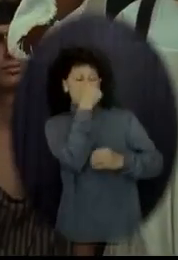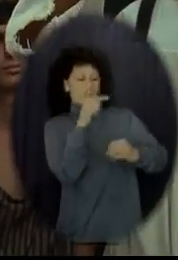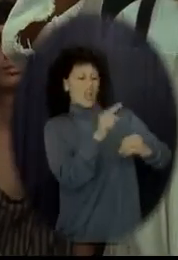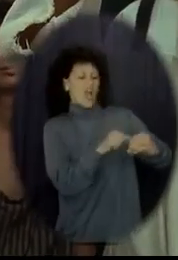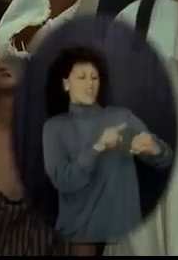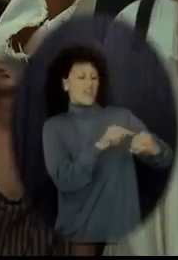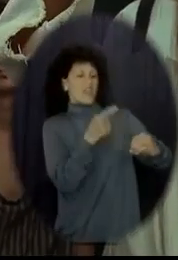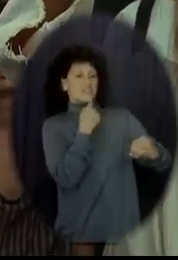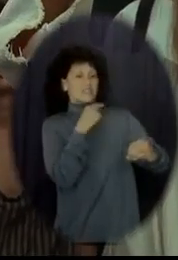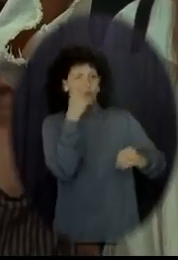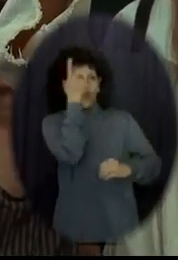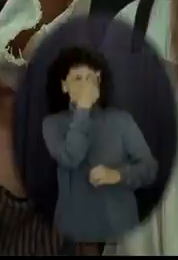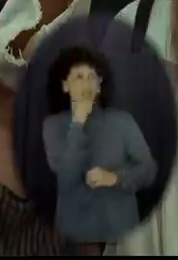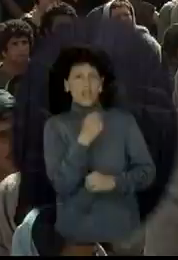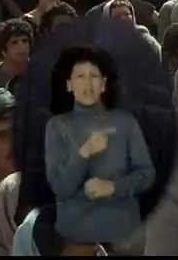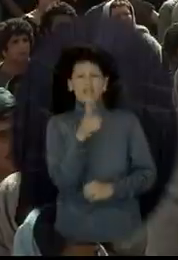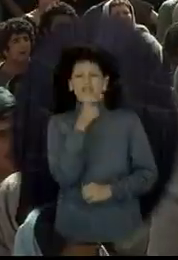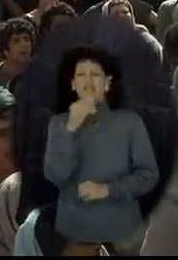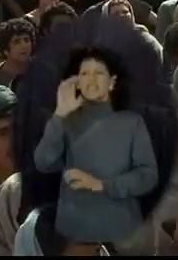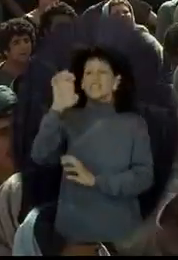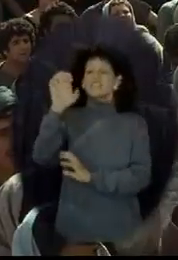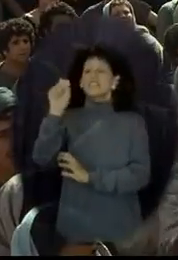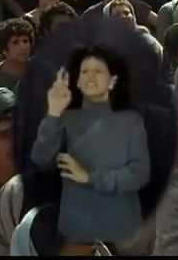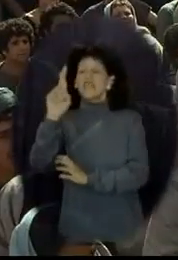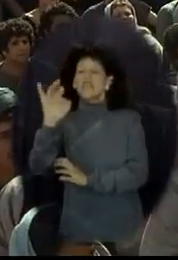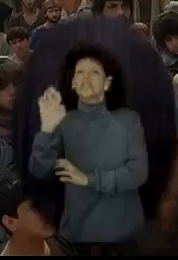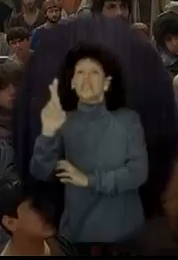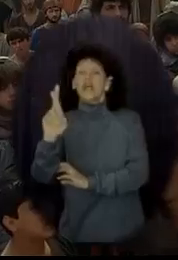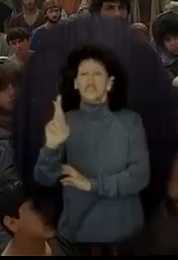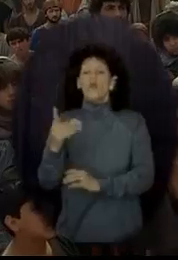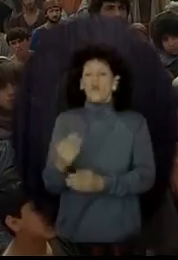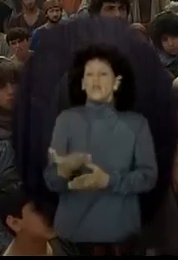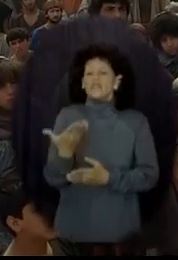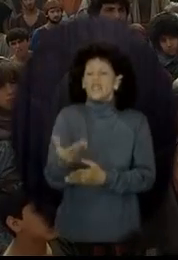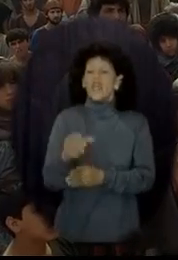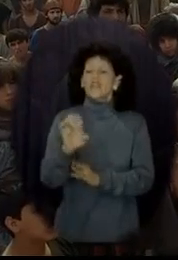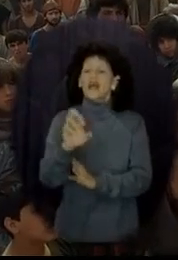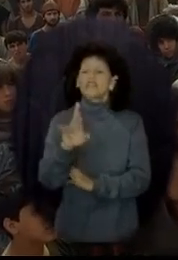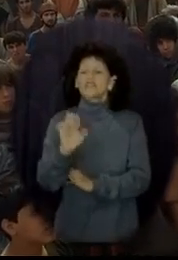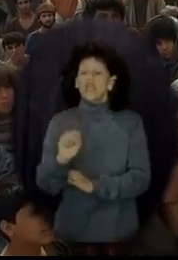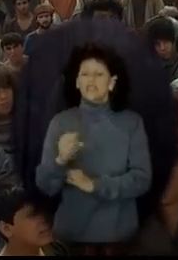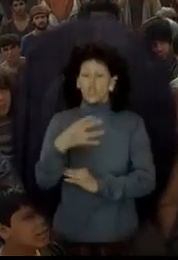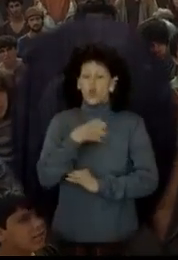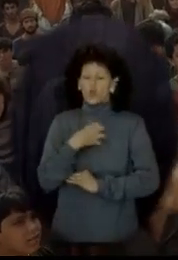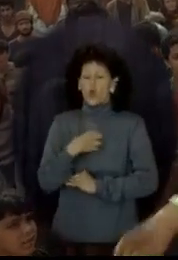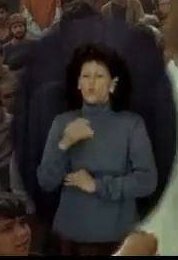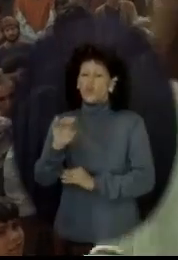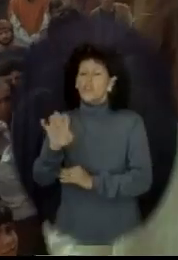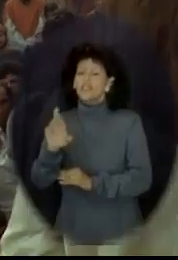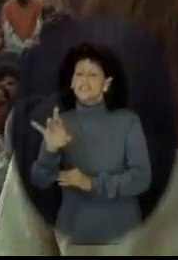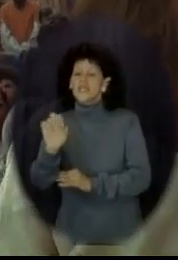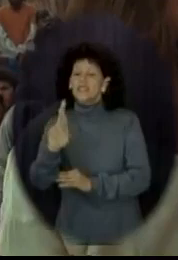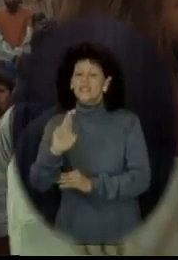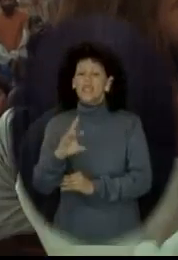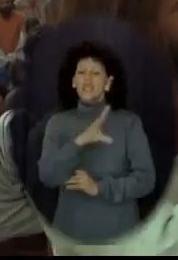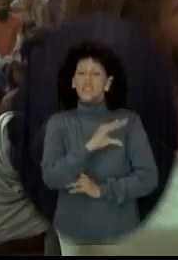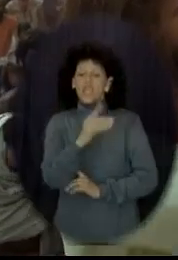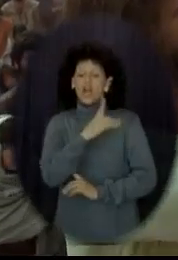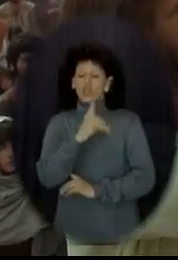¿De quién es la cara que está en esta moneda? ¡César! ¡Pues den al César lo que es del